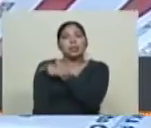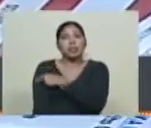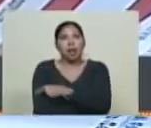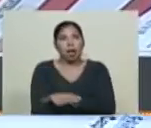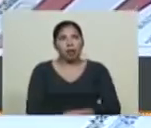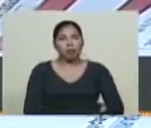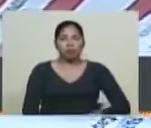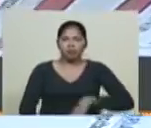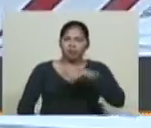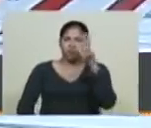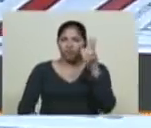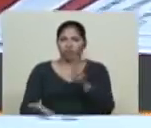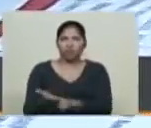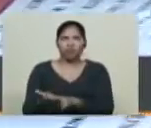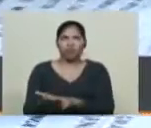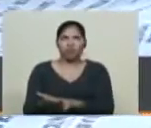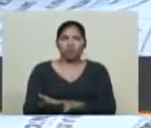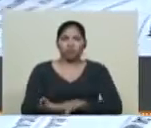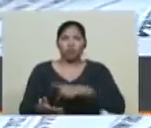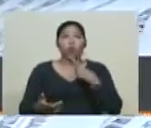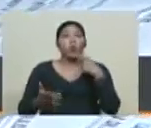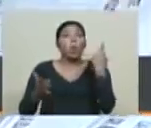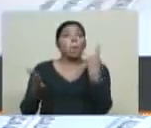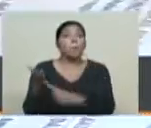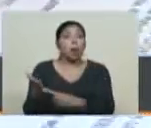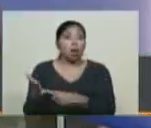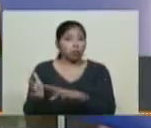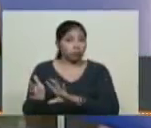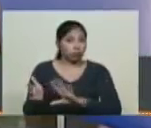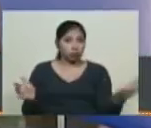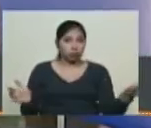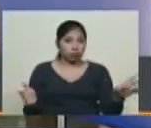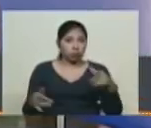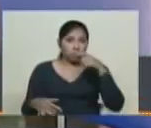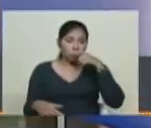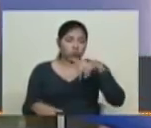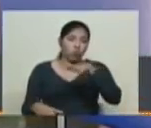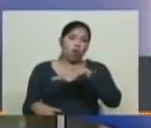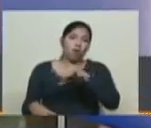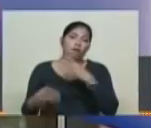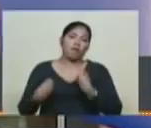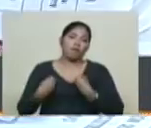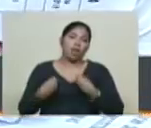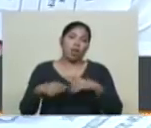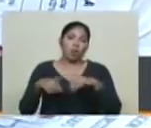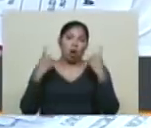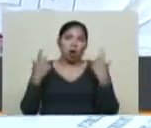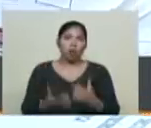aprobado. Cúmplase para el pueblo de La Guaira.